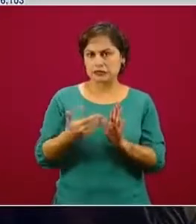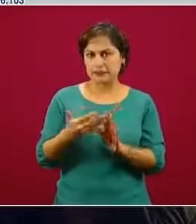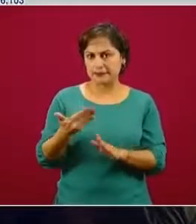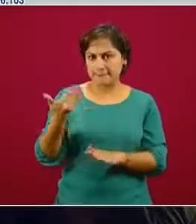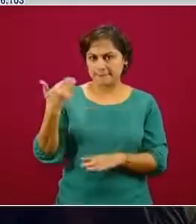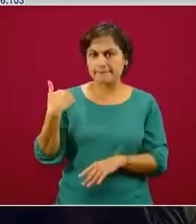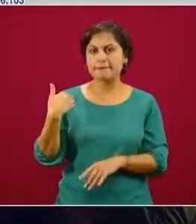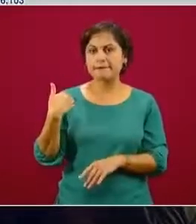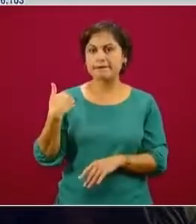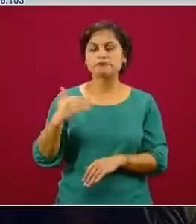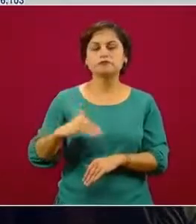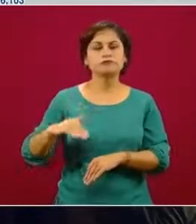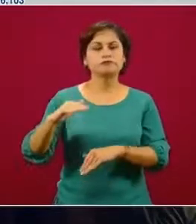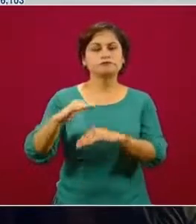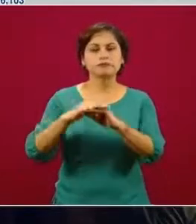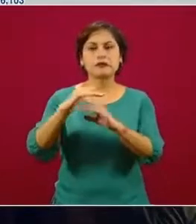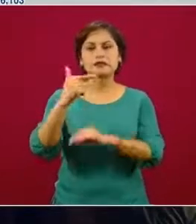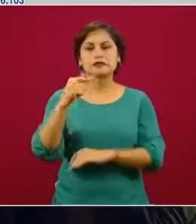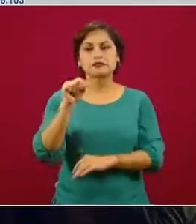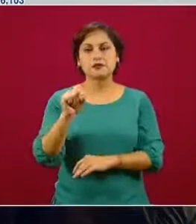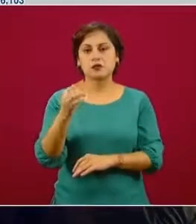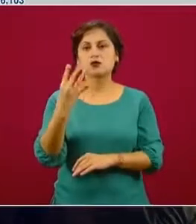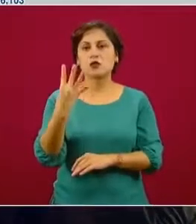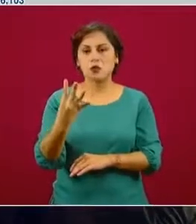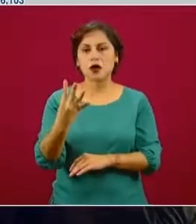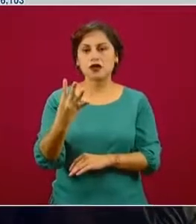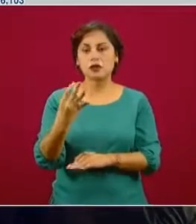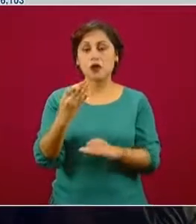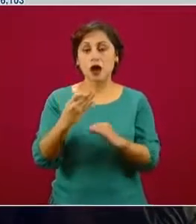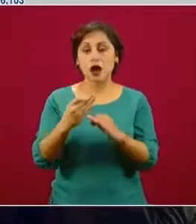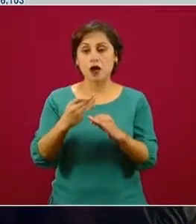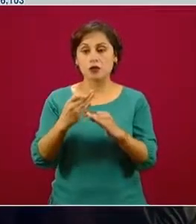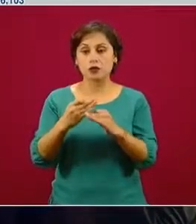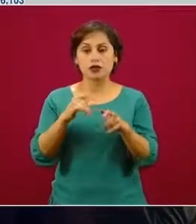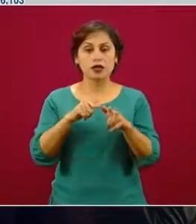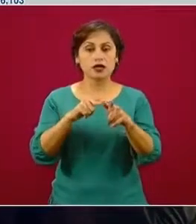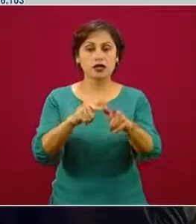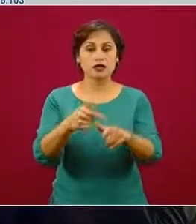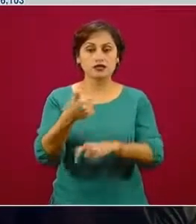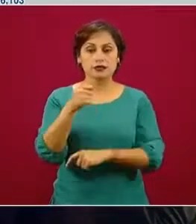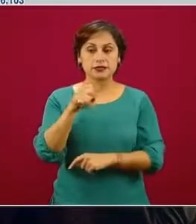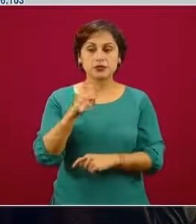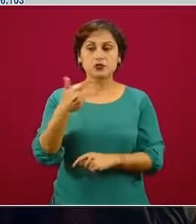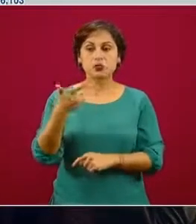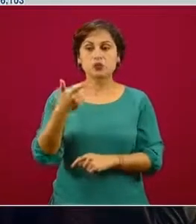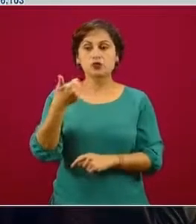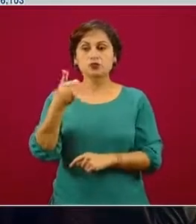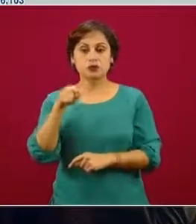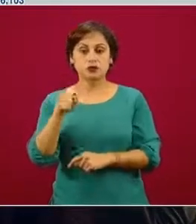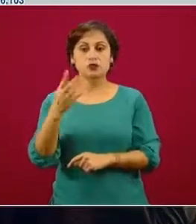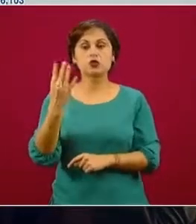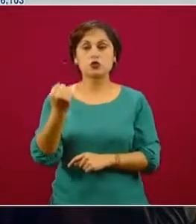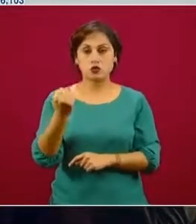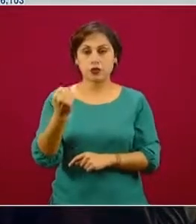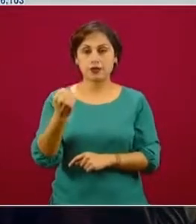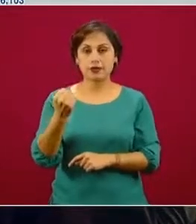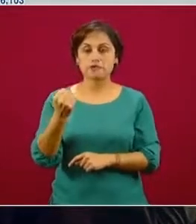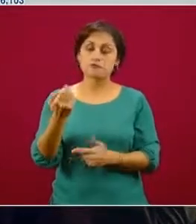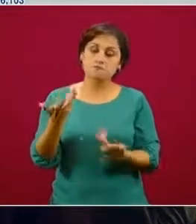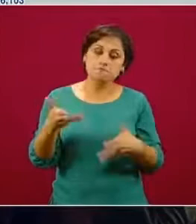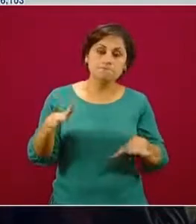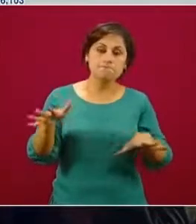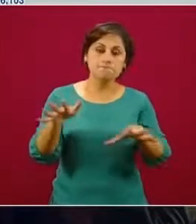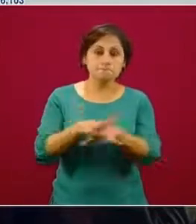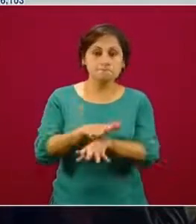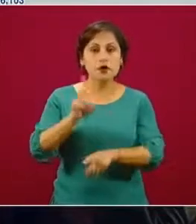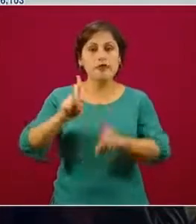hasta 7.4 en algún momento, y se ha estabilizado alrededor de 6.8, 6.9. Cambiará de acuerdo a lo